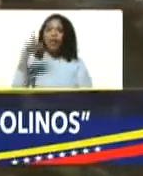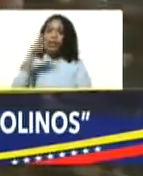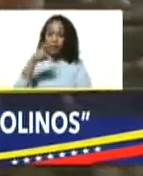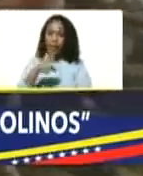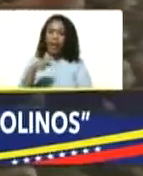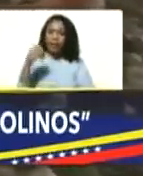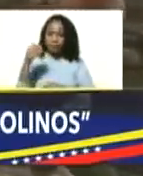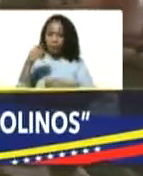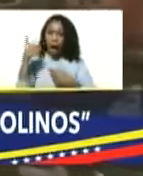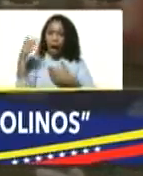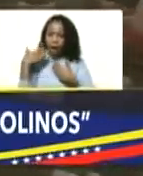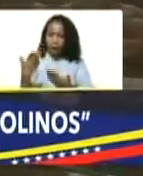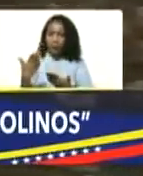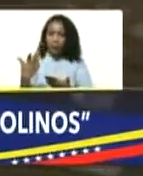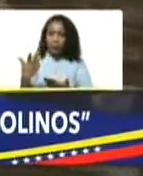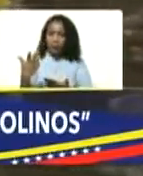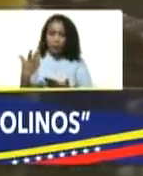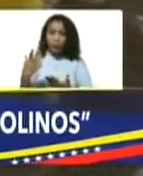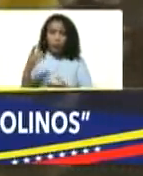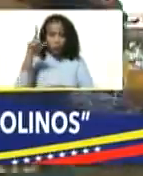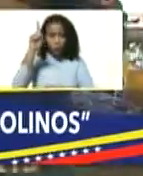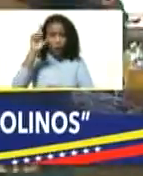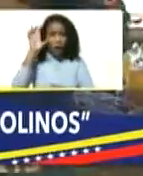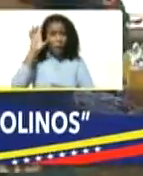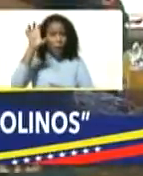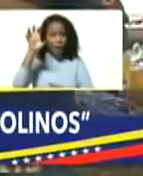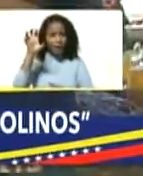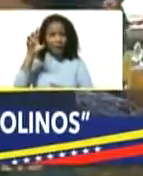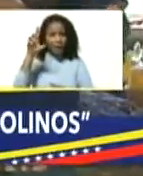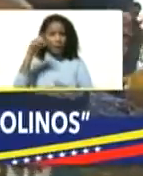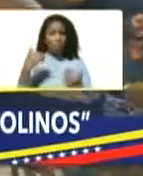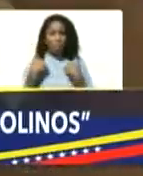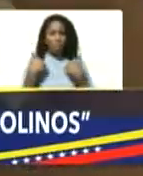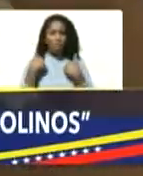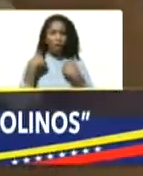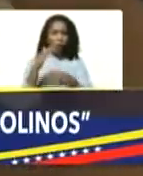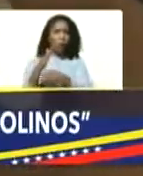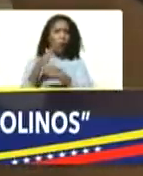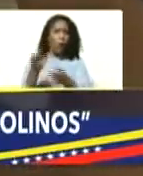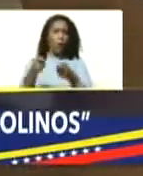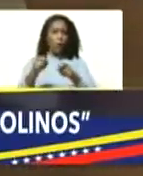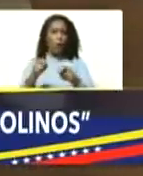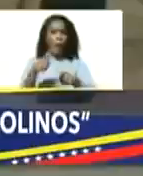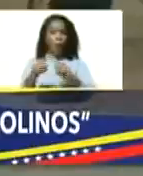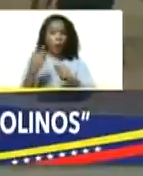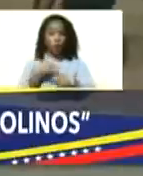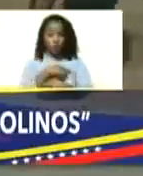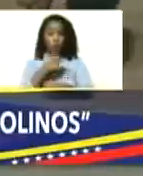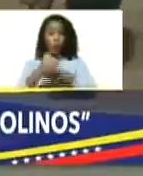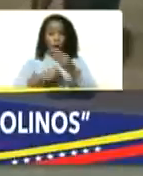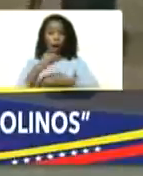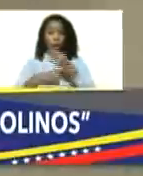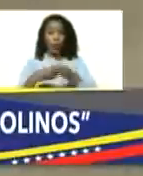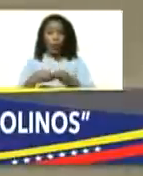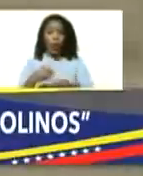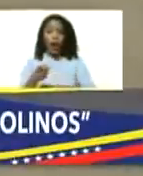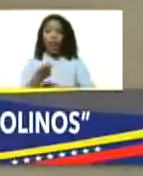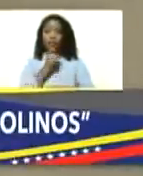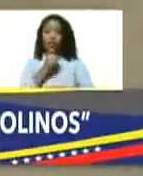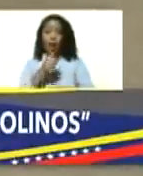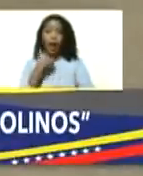presidente o estado que hemos sufrido por un bloqueo pero que hemos dado y hemos estado a la altura de las circunstancias que se nos ha presentado